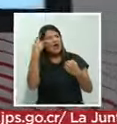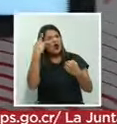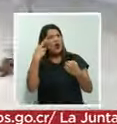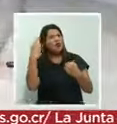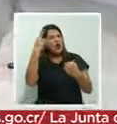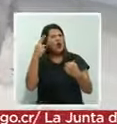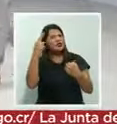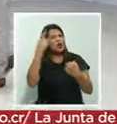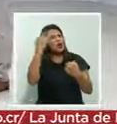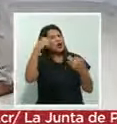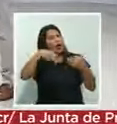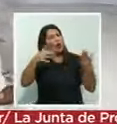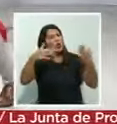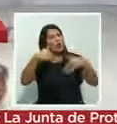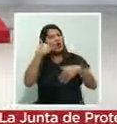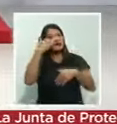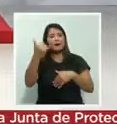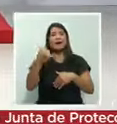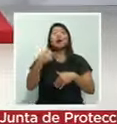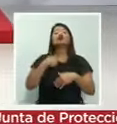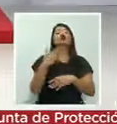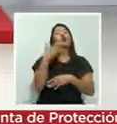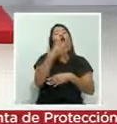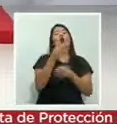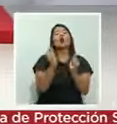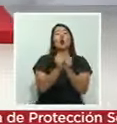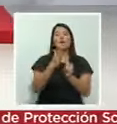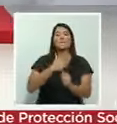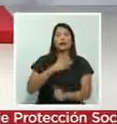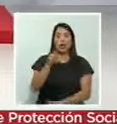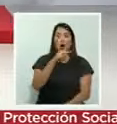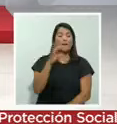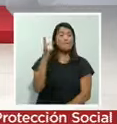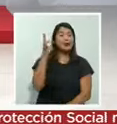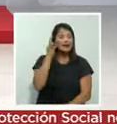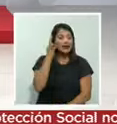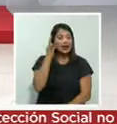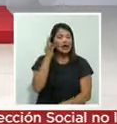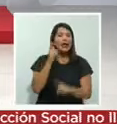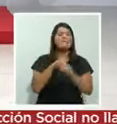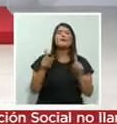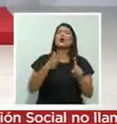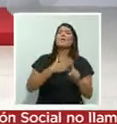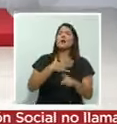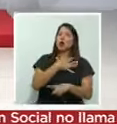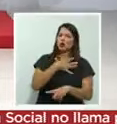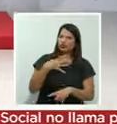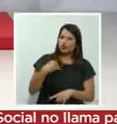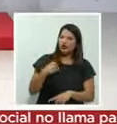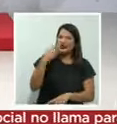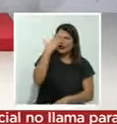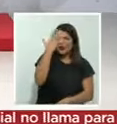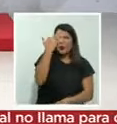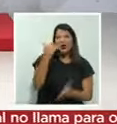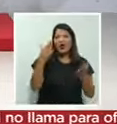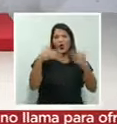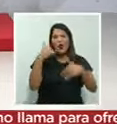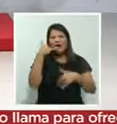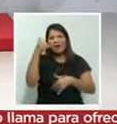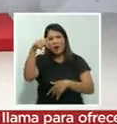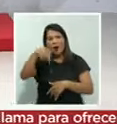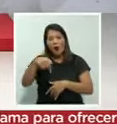no tenemos, me voy a desplazar acá con mi compañera Amelia acá al centro, pero sí me gustaría, don Edgar, saber por qué no tenemos llamadas el día de